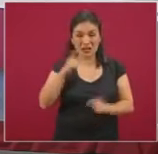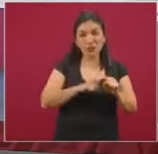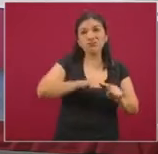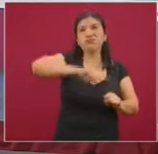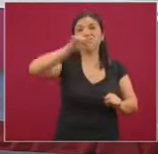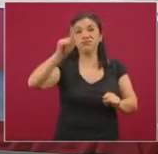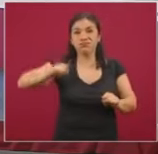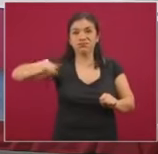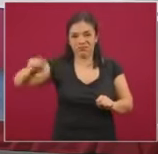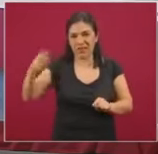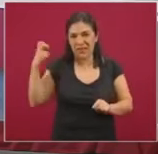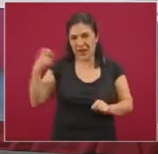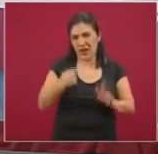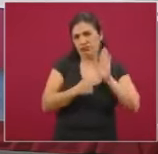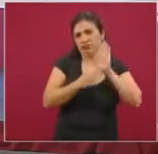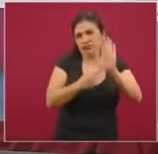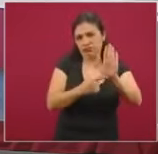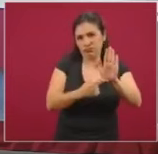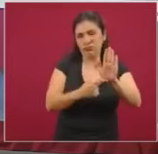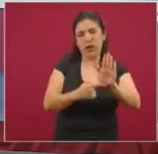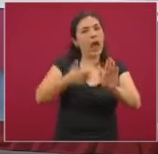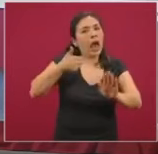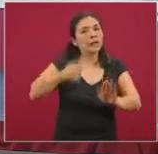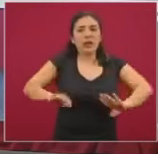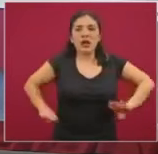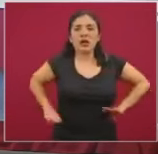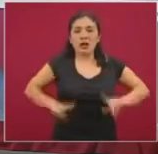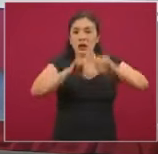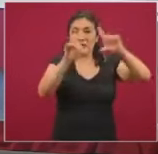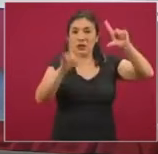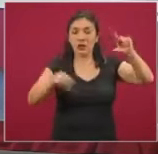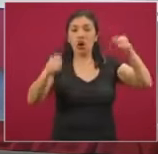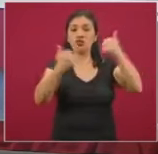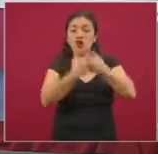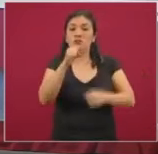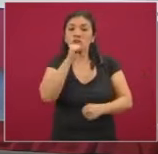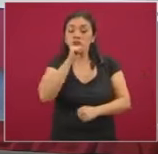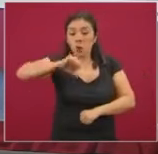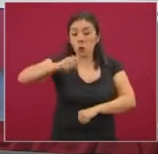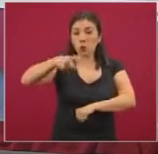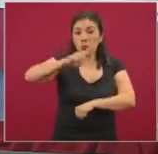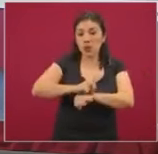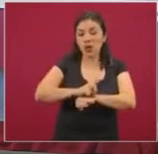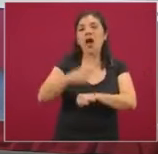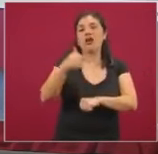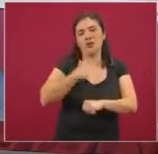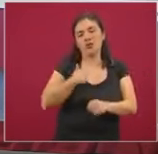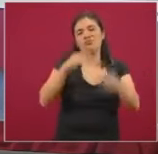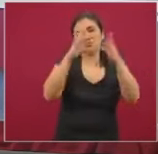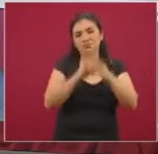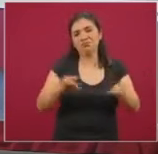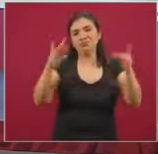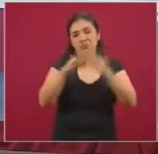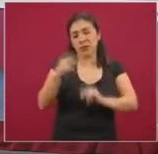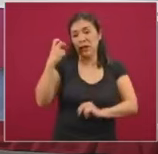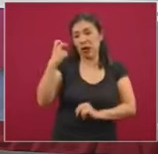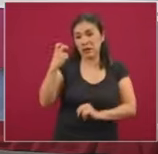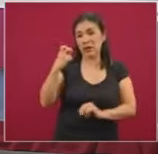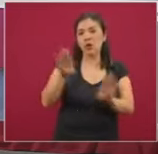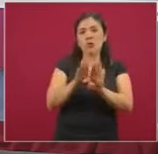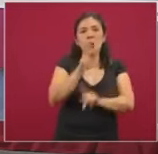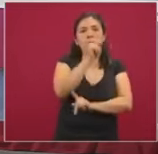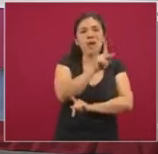Esta es la curva que presentaremos, y es la curva nacional, y en el reporte el día de hoy voy a presentar esta curva de manera